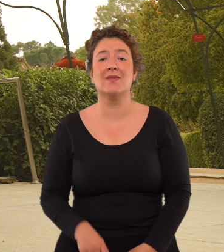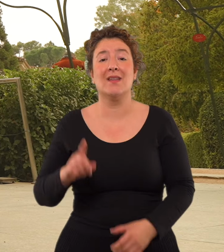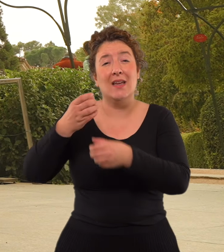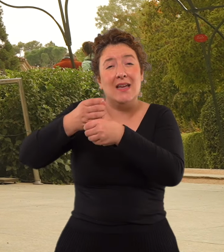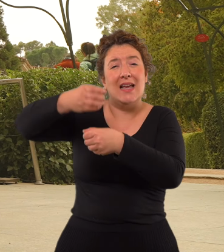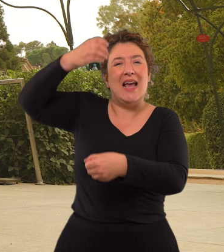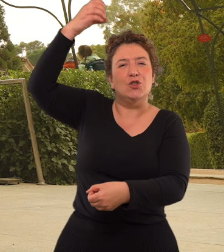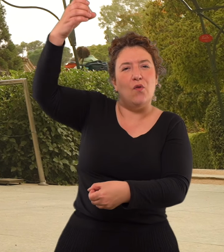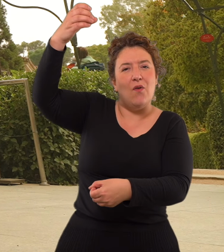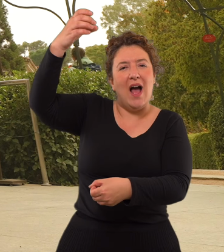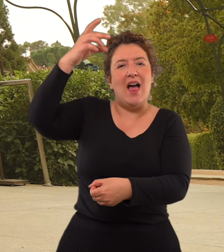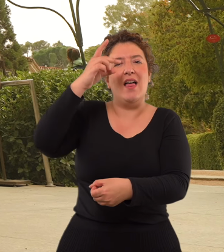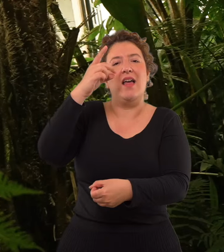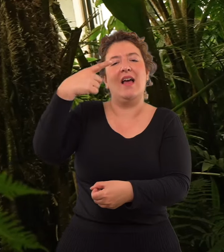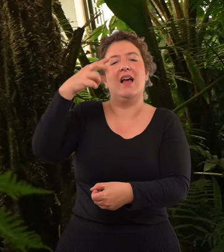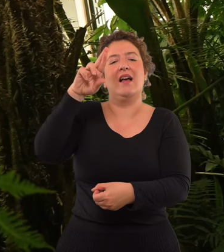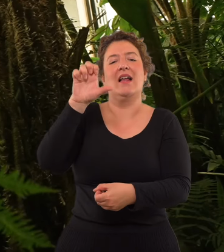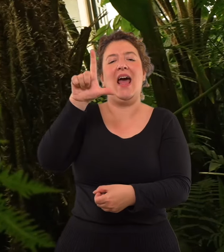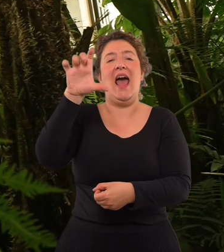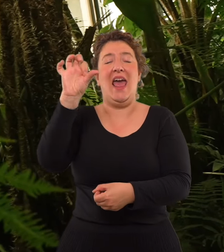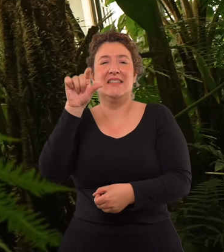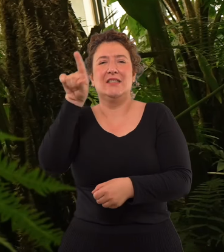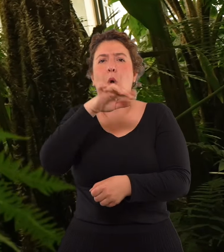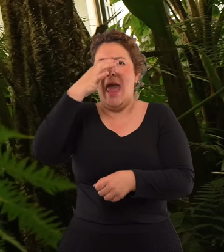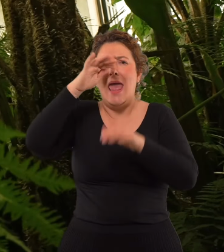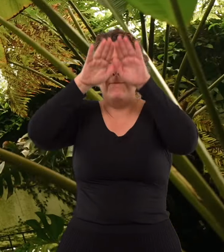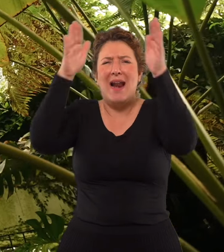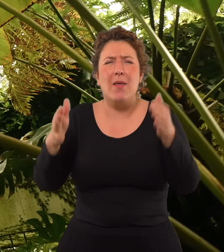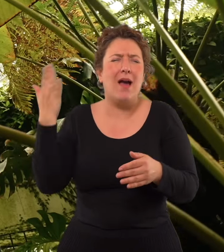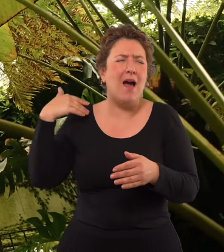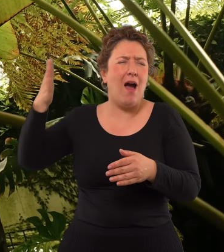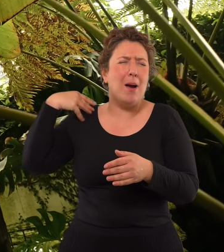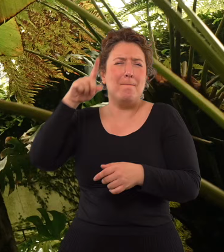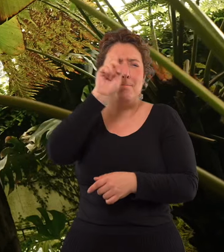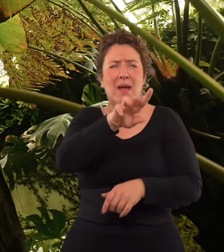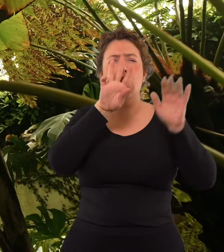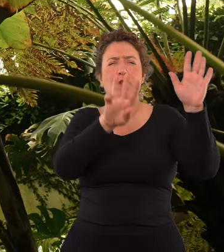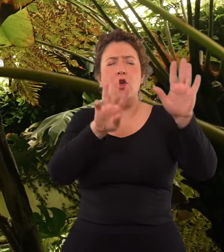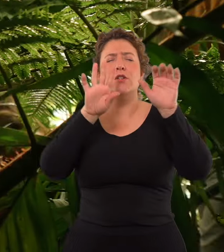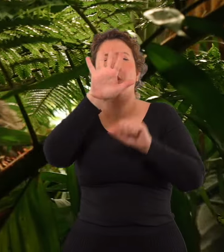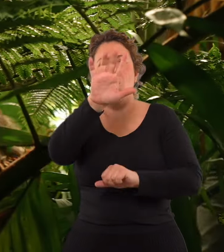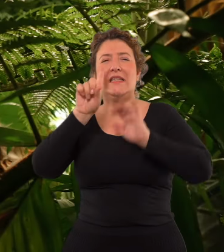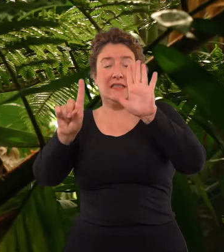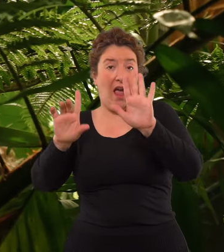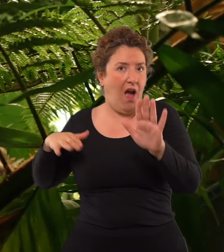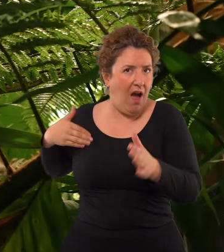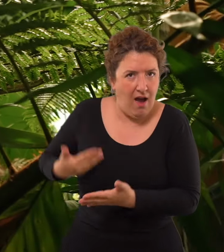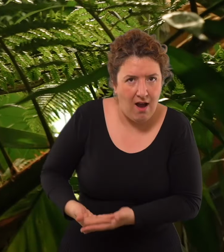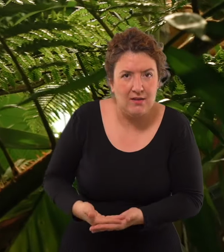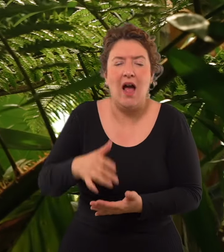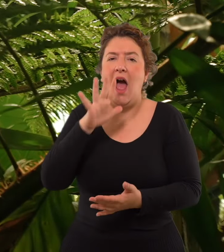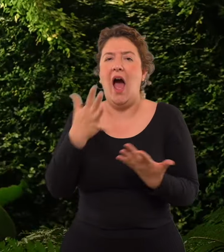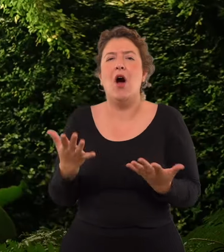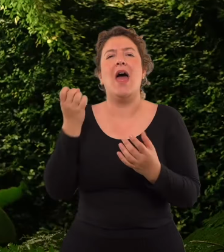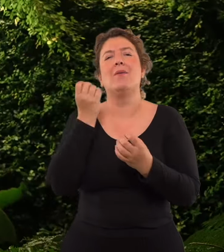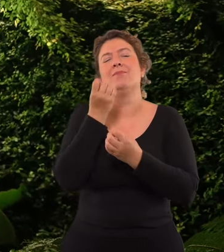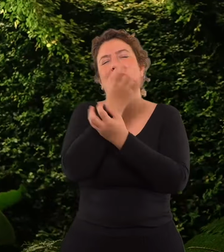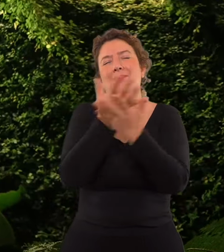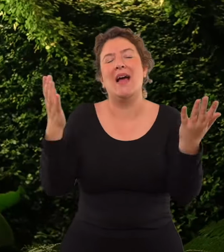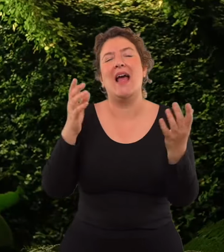La estufa de Las Palmas, o de Graels, es un invernadero de 1856 que actualmente alberga la colección